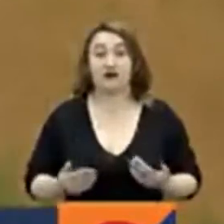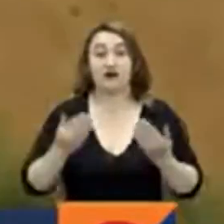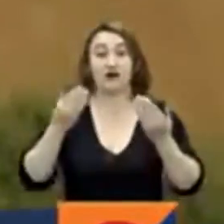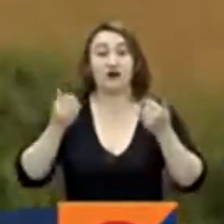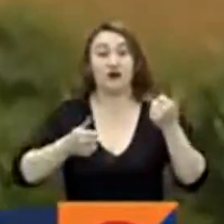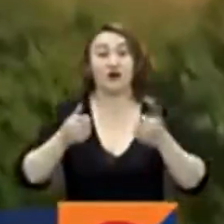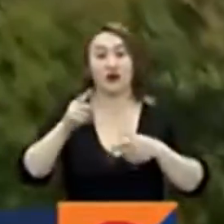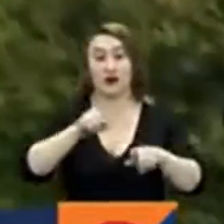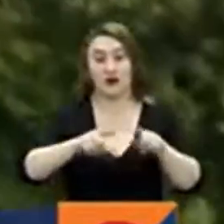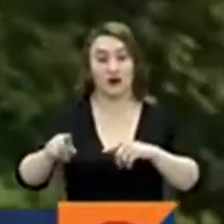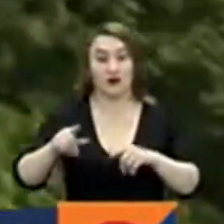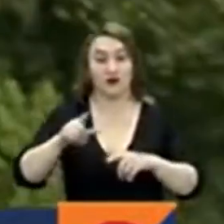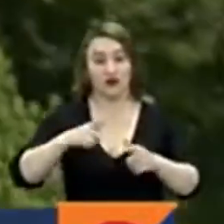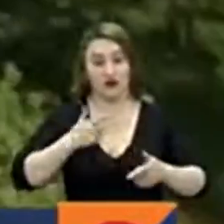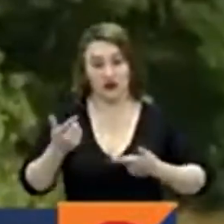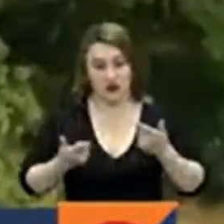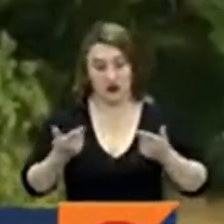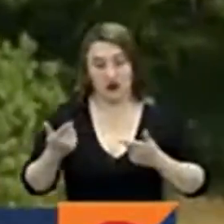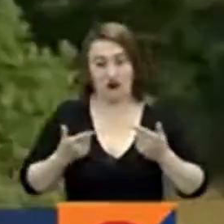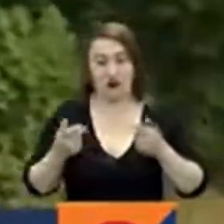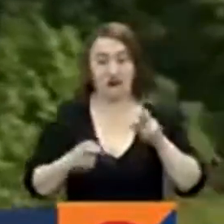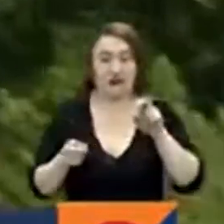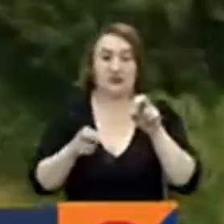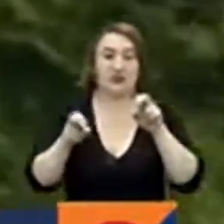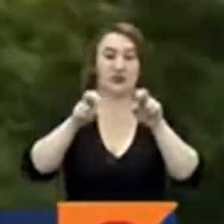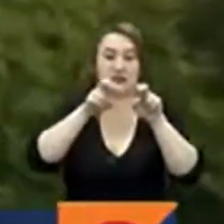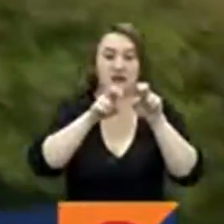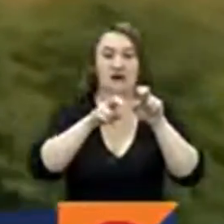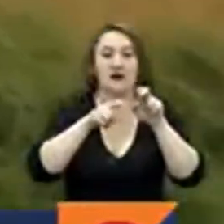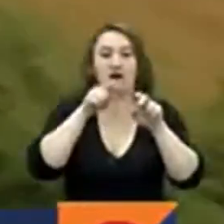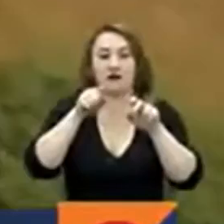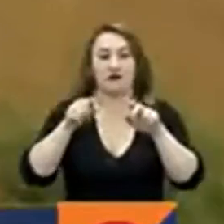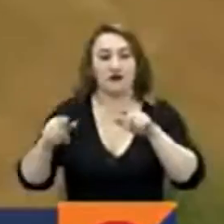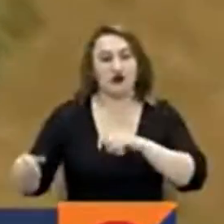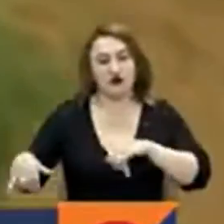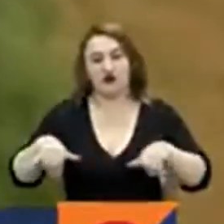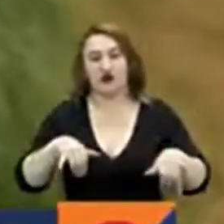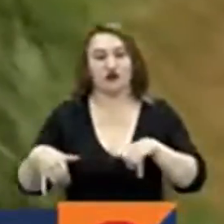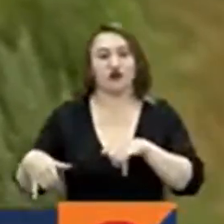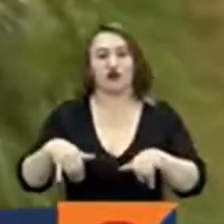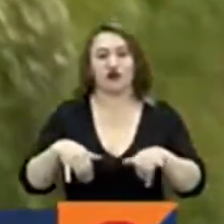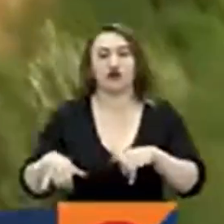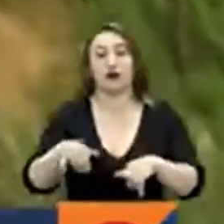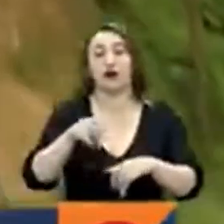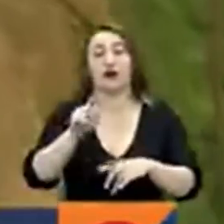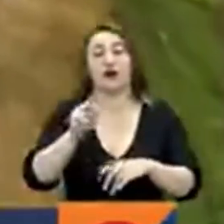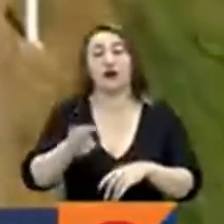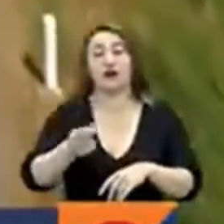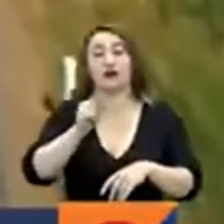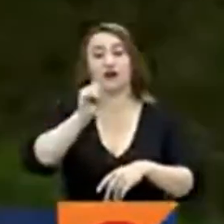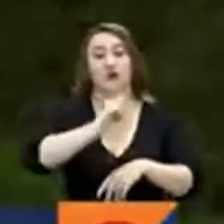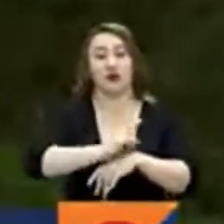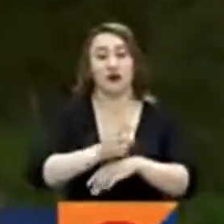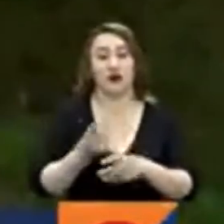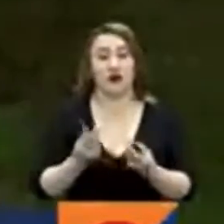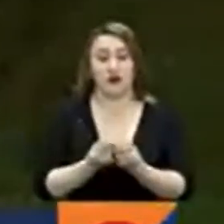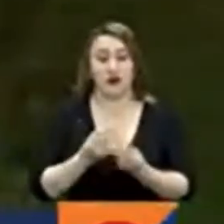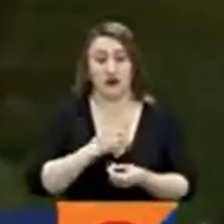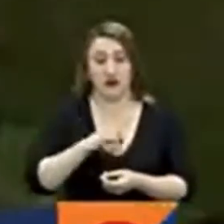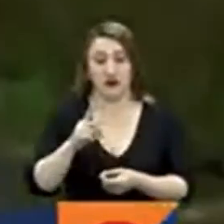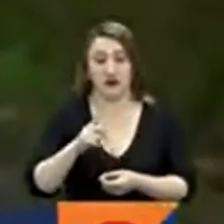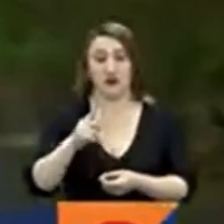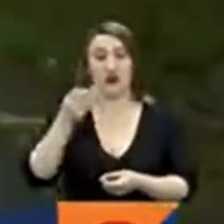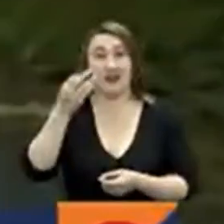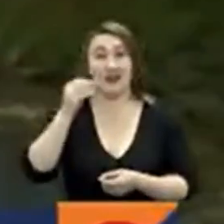que luchan por el podio. El cambio de ritmo de Pogačar afectó al francés Bardet, que incluso quedó a casi 1 minuto del grupo líder. Y a